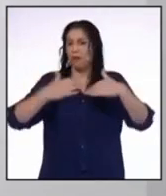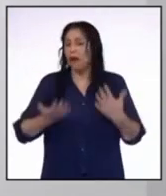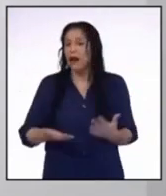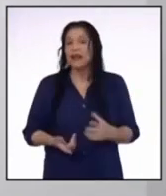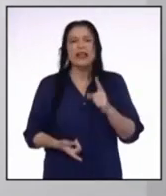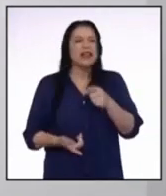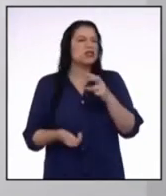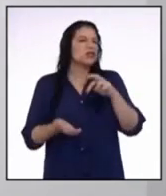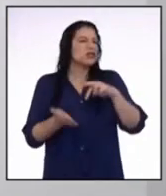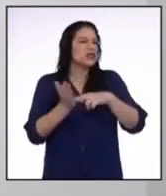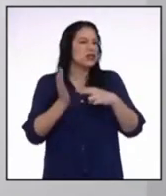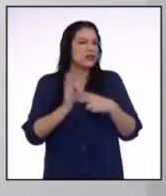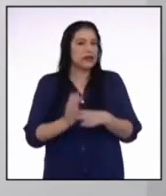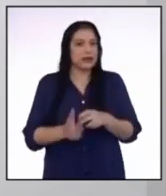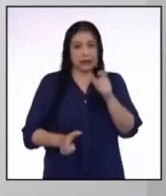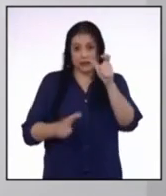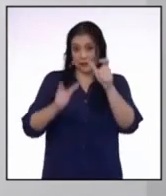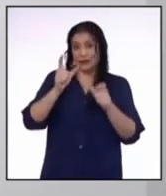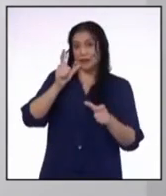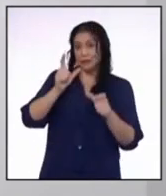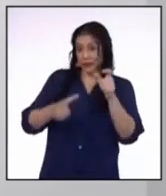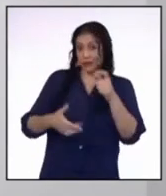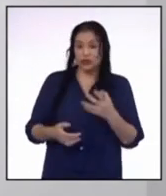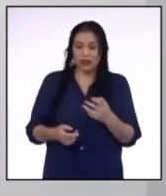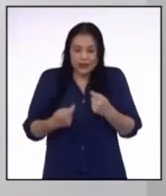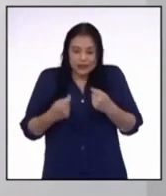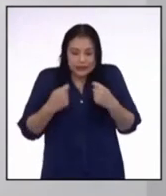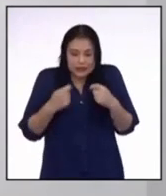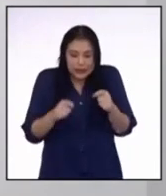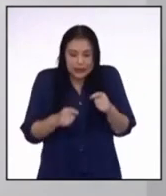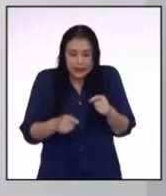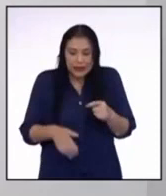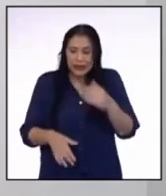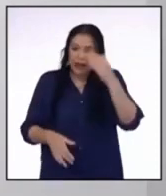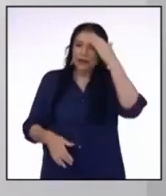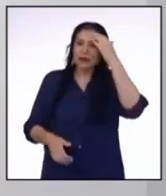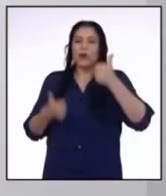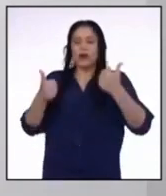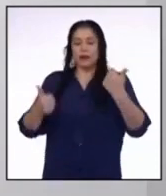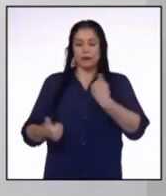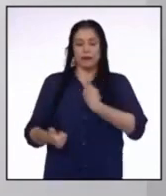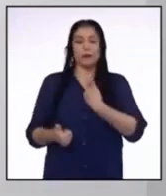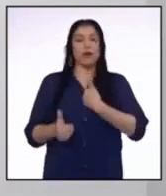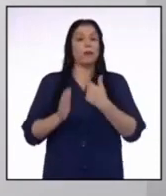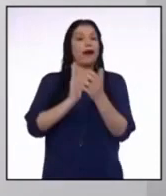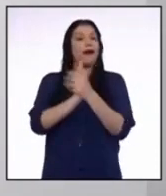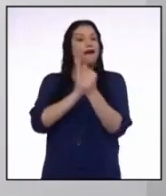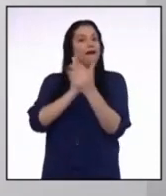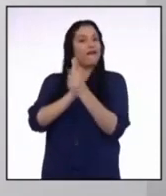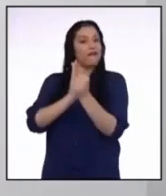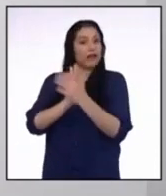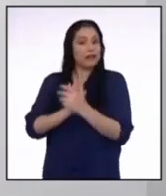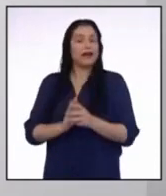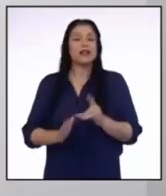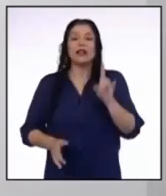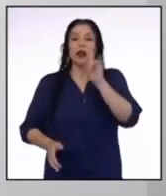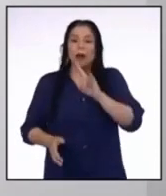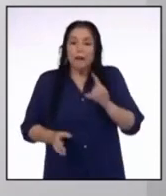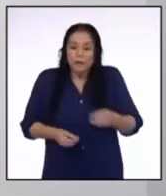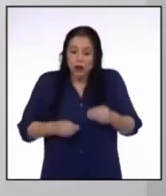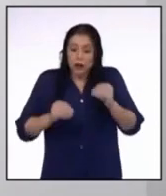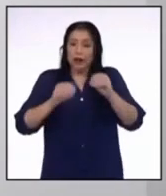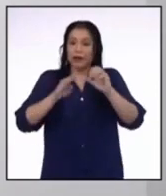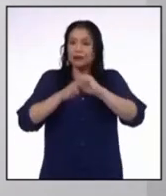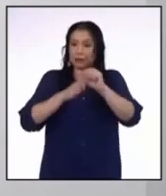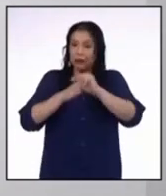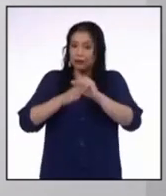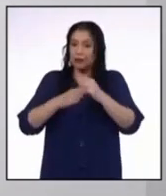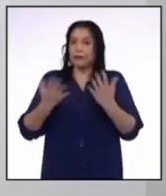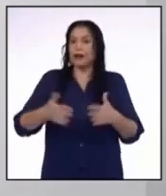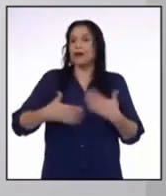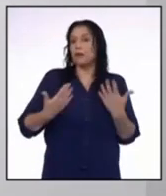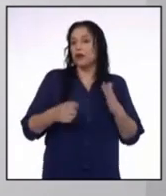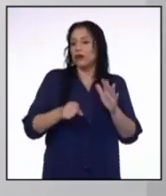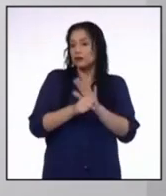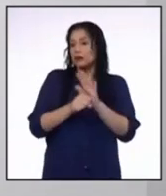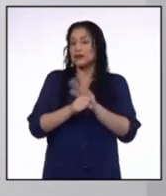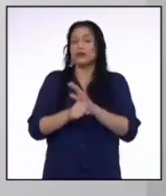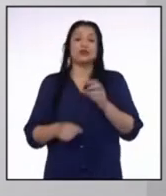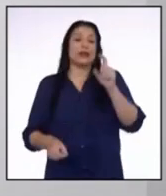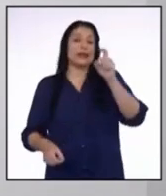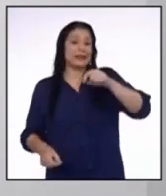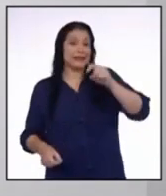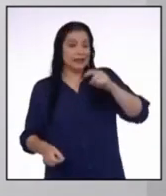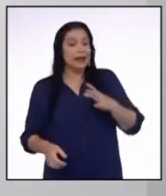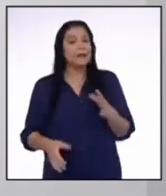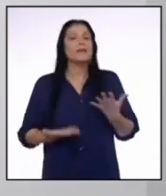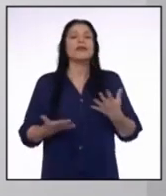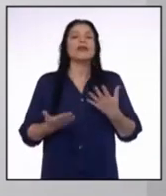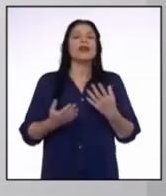Está referido a que las personas intentan reconocer sus potencialidades, usarlas para satisfacer sus necesidades